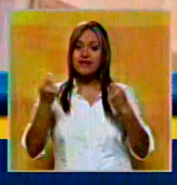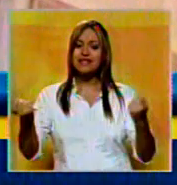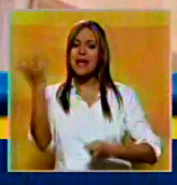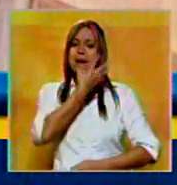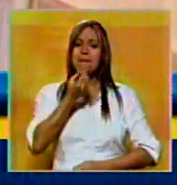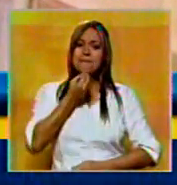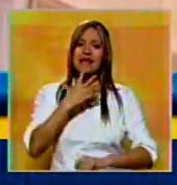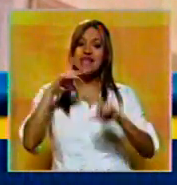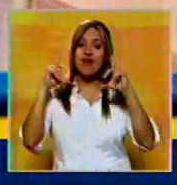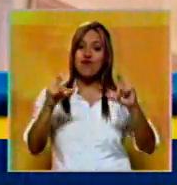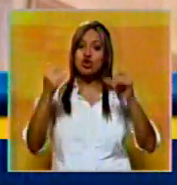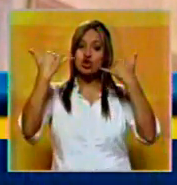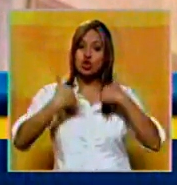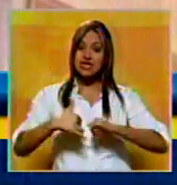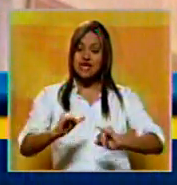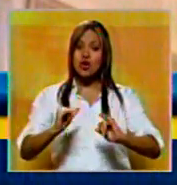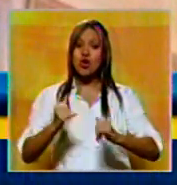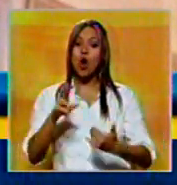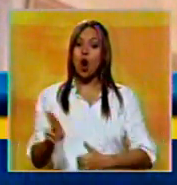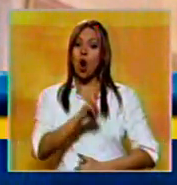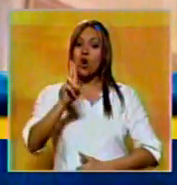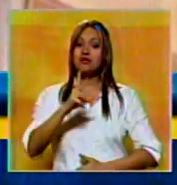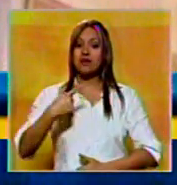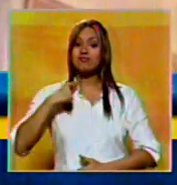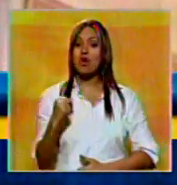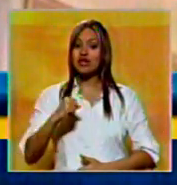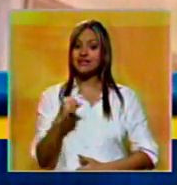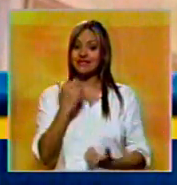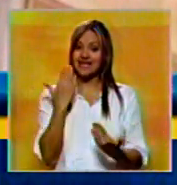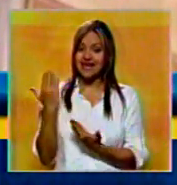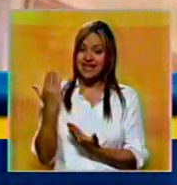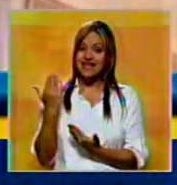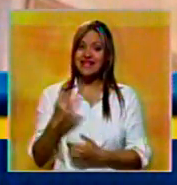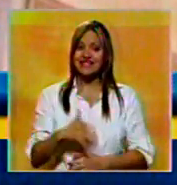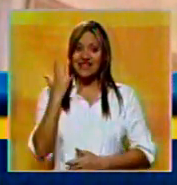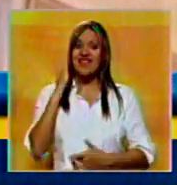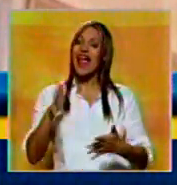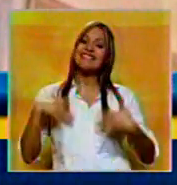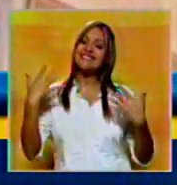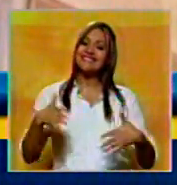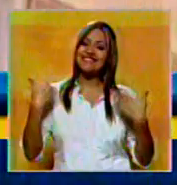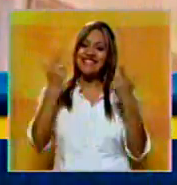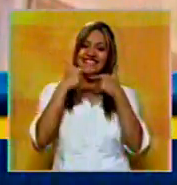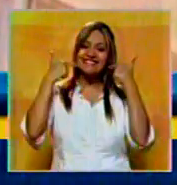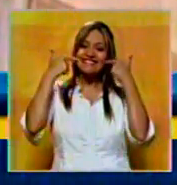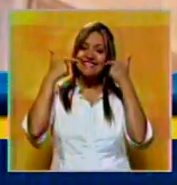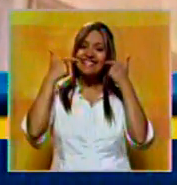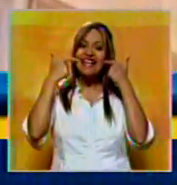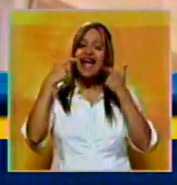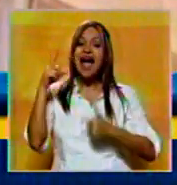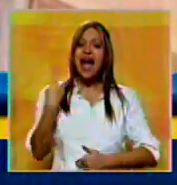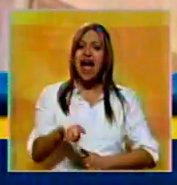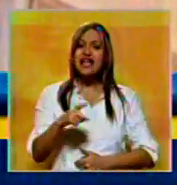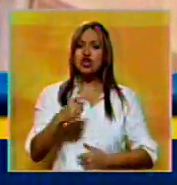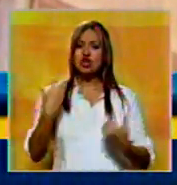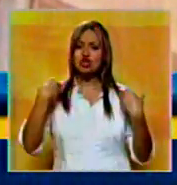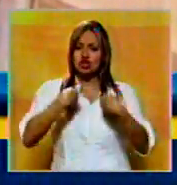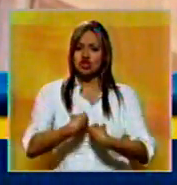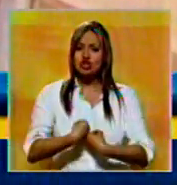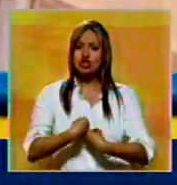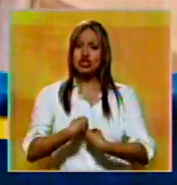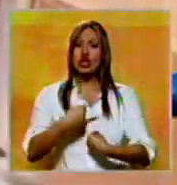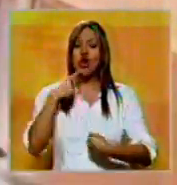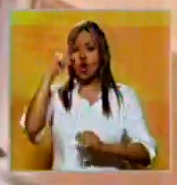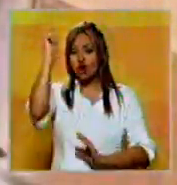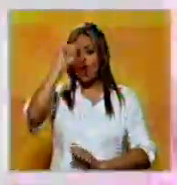tierna foto de su hijo vestido como todo un oficial. Al pequeño se le ve muy contento y sonriente, luciendo una mini chaqueta de cuero y